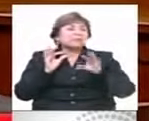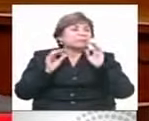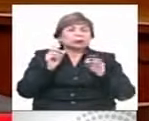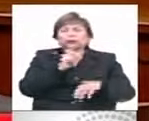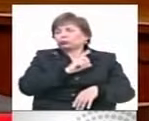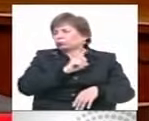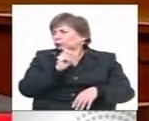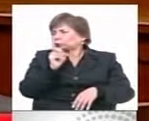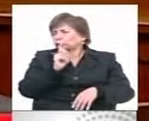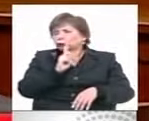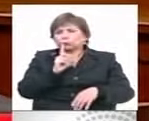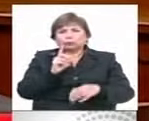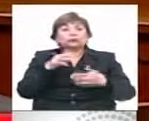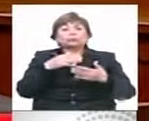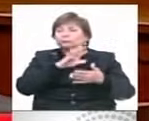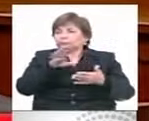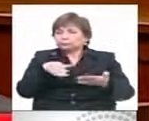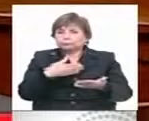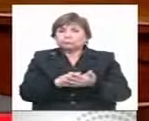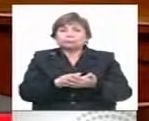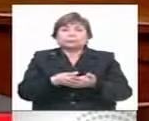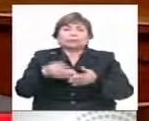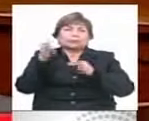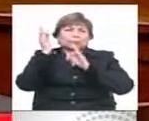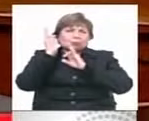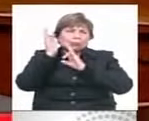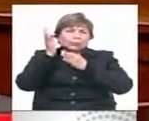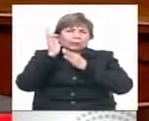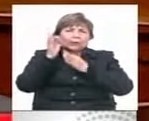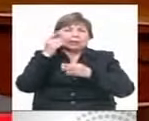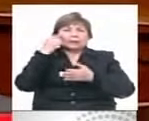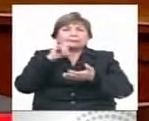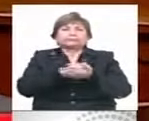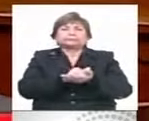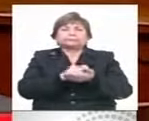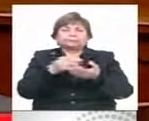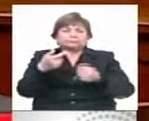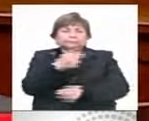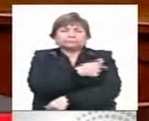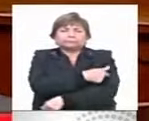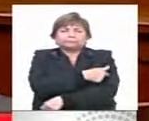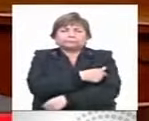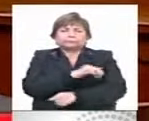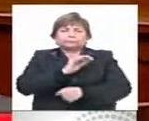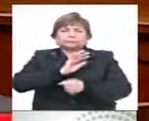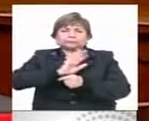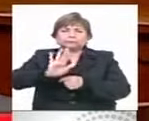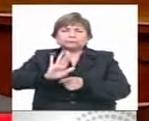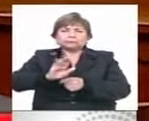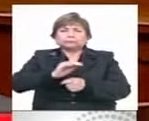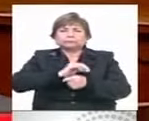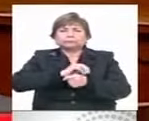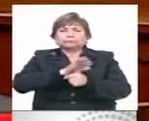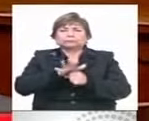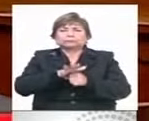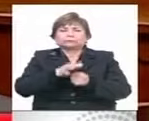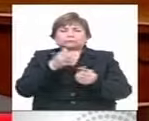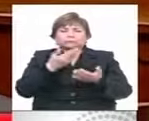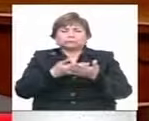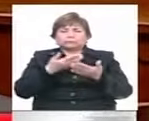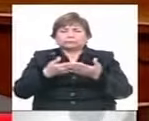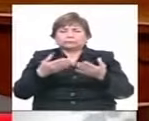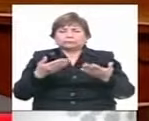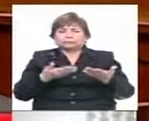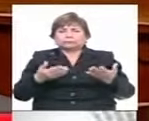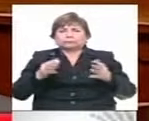Continuaremos abogando en los foros internacionales para que se considere a las vacunas contra el COVID-19 como bienes